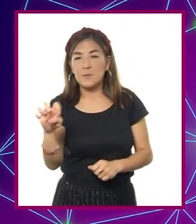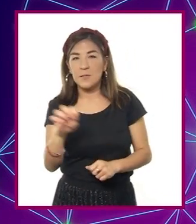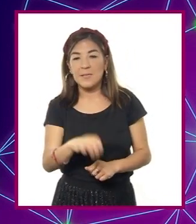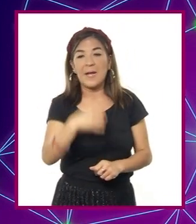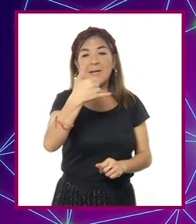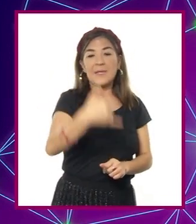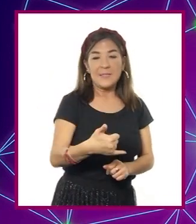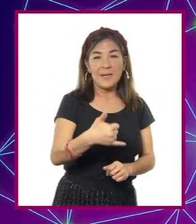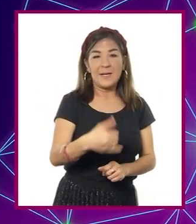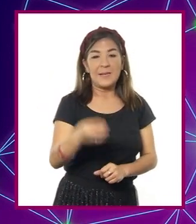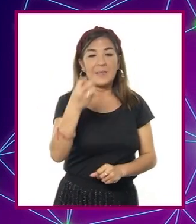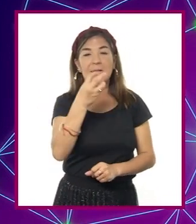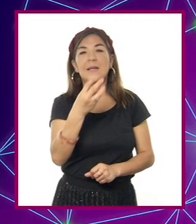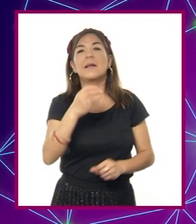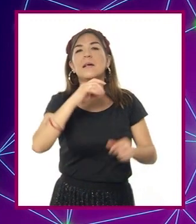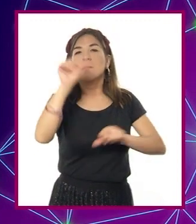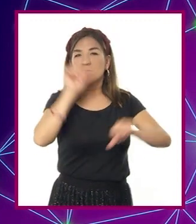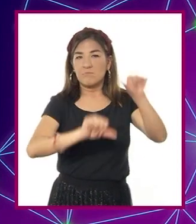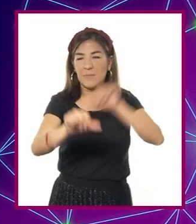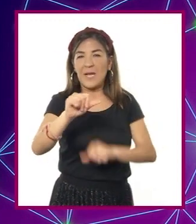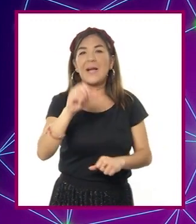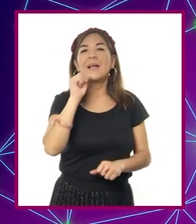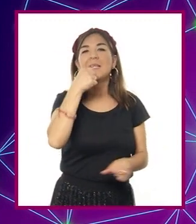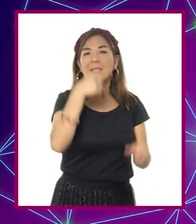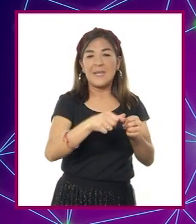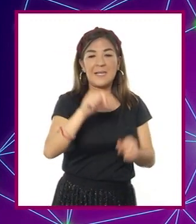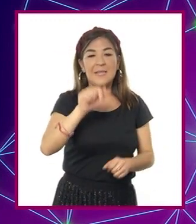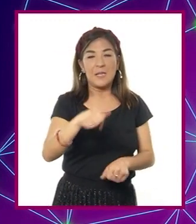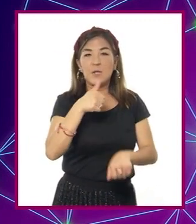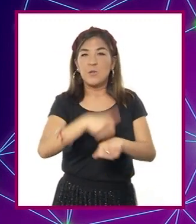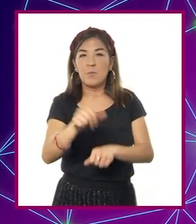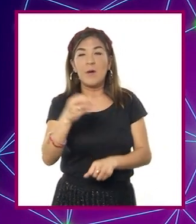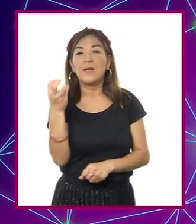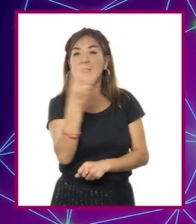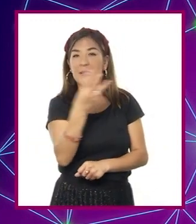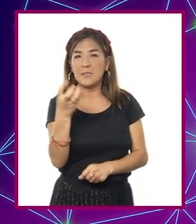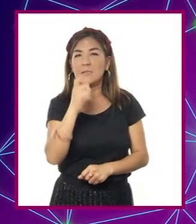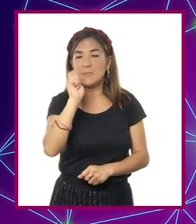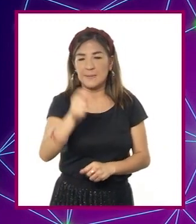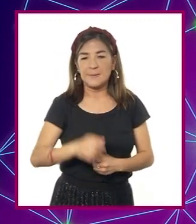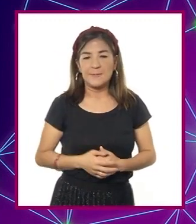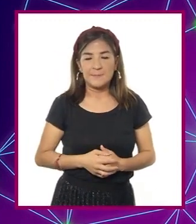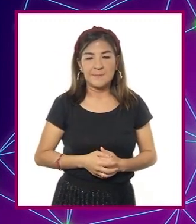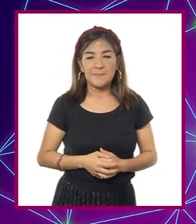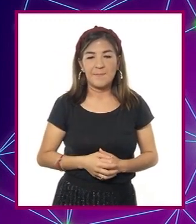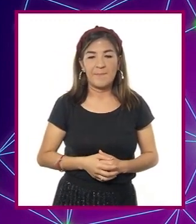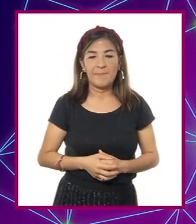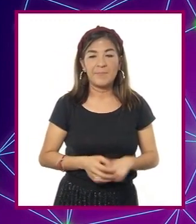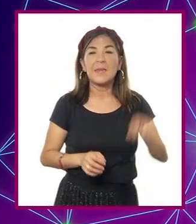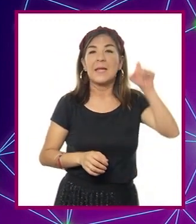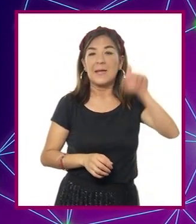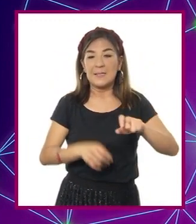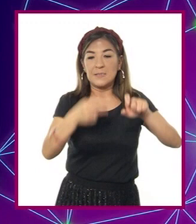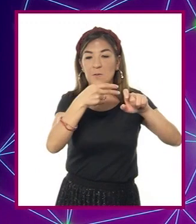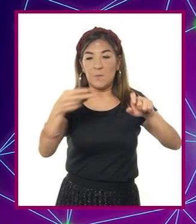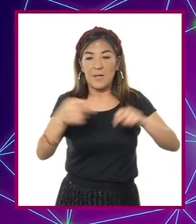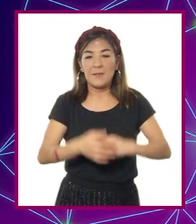a 300 en la fórmula anterior, tenemos que X es igual